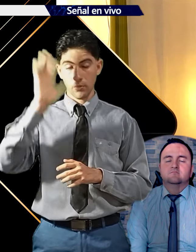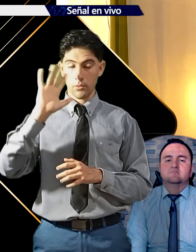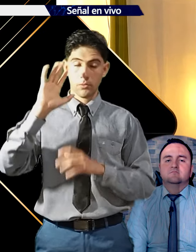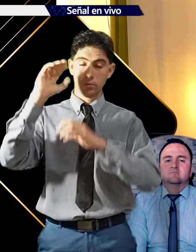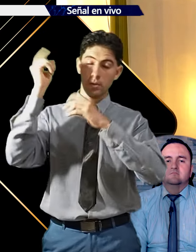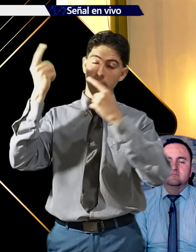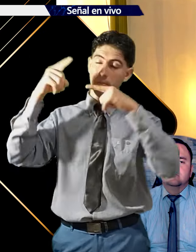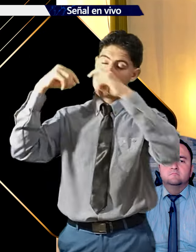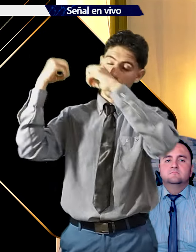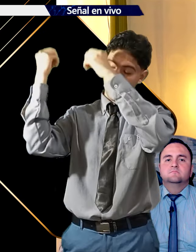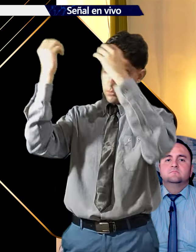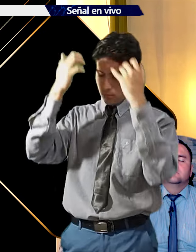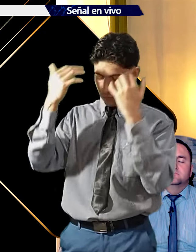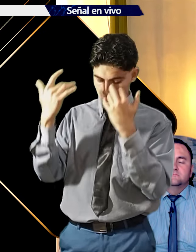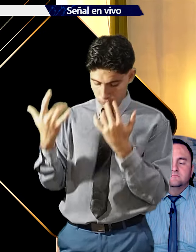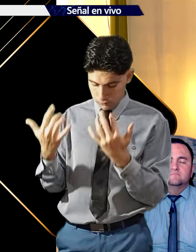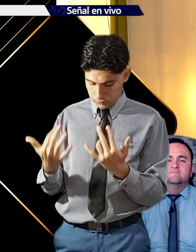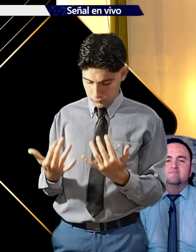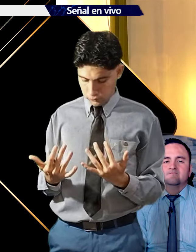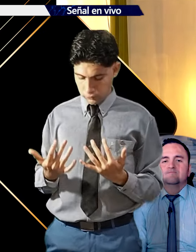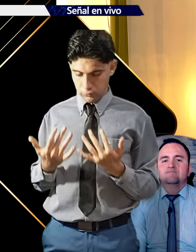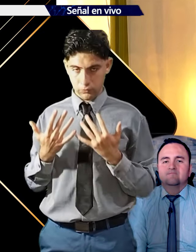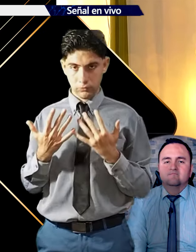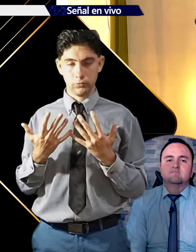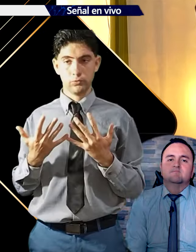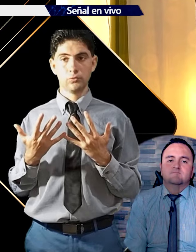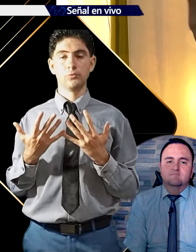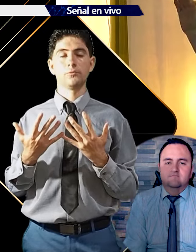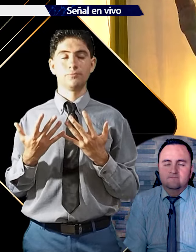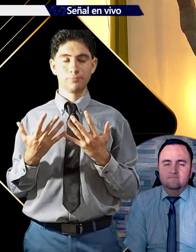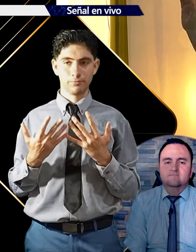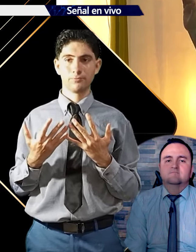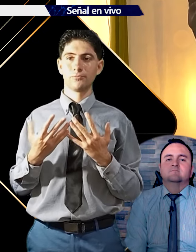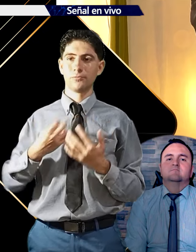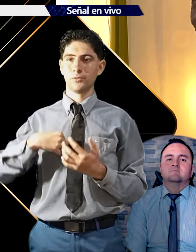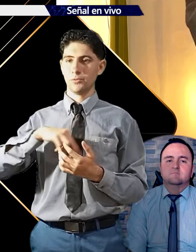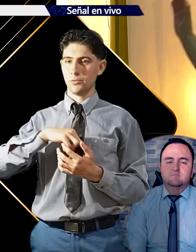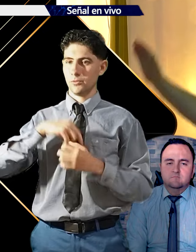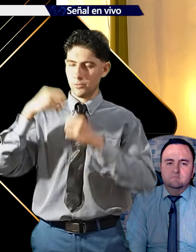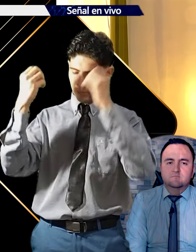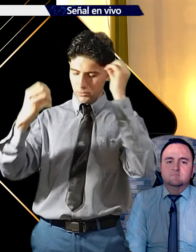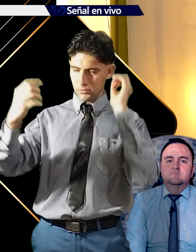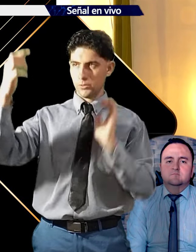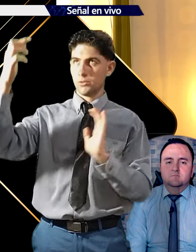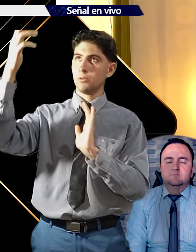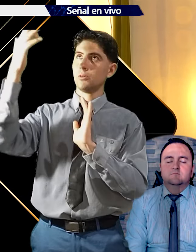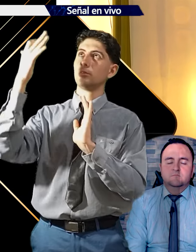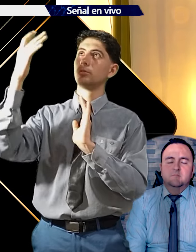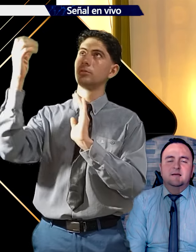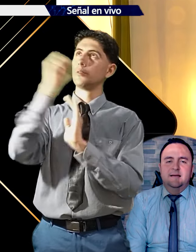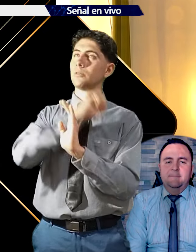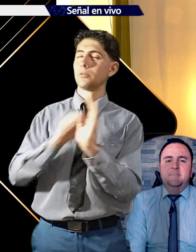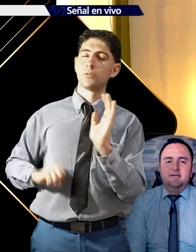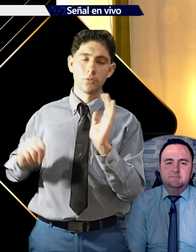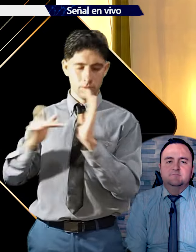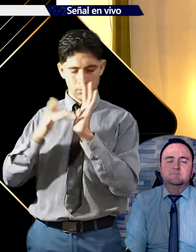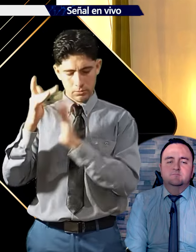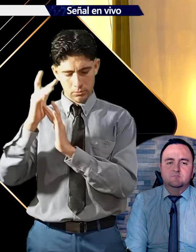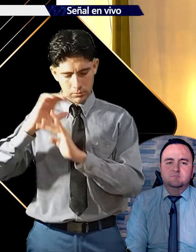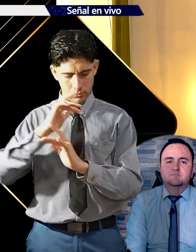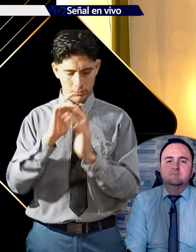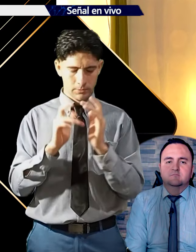con conocimiento, lo hacemos con la unción de Dios, que se rompe todo yugo. Pero esto solo se recibe cuando estamos en la